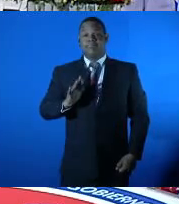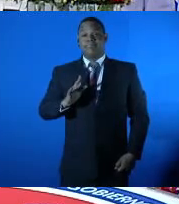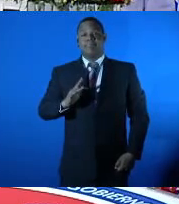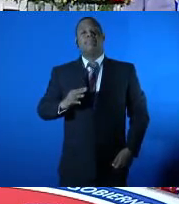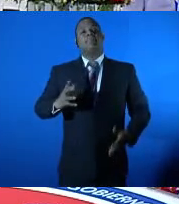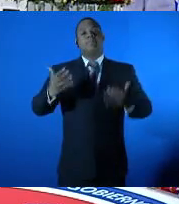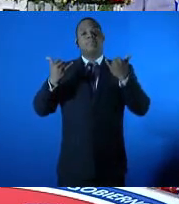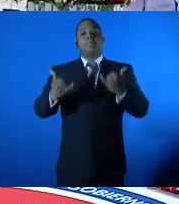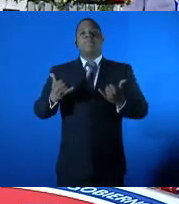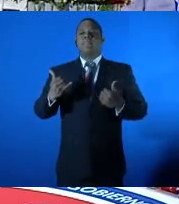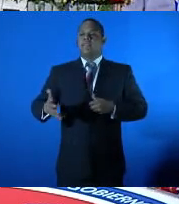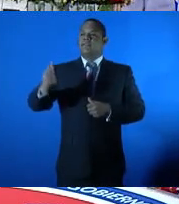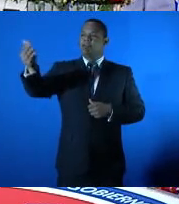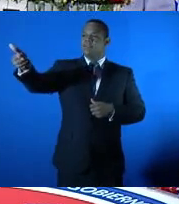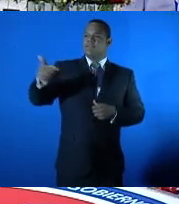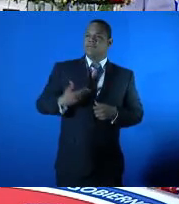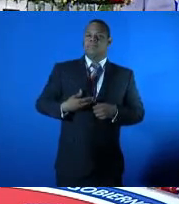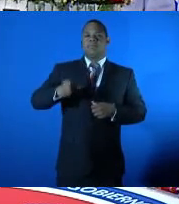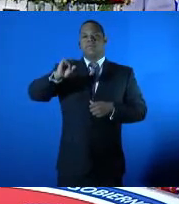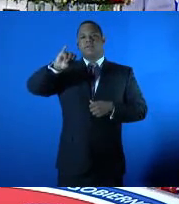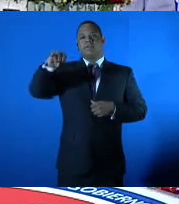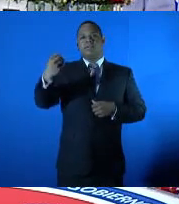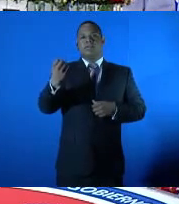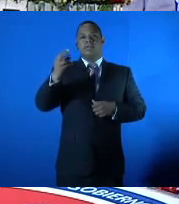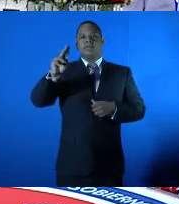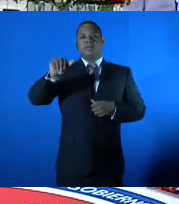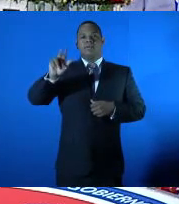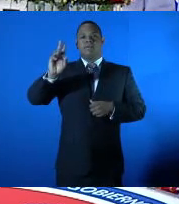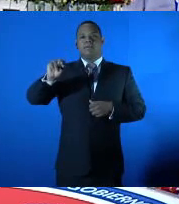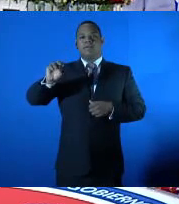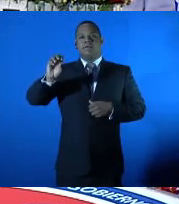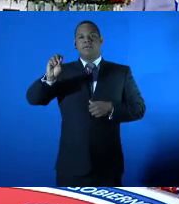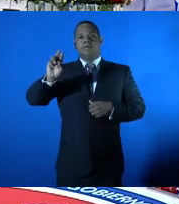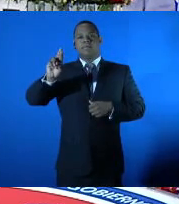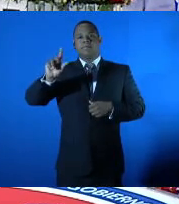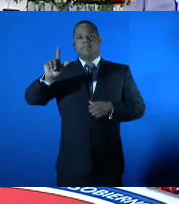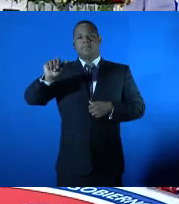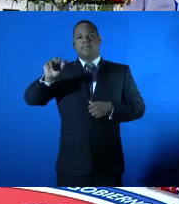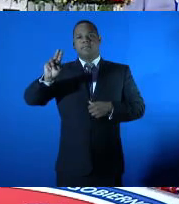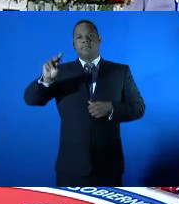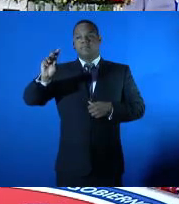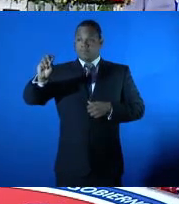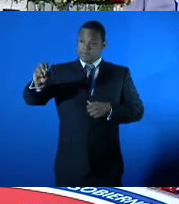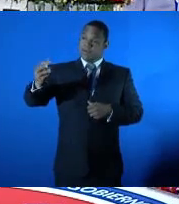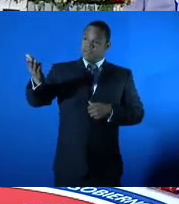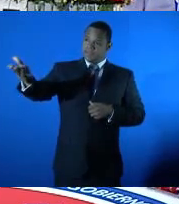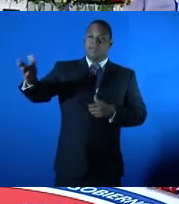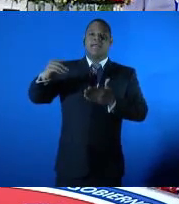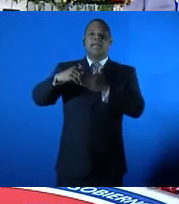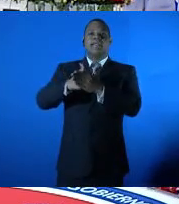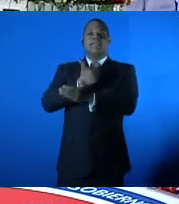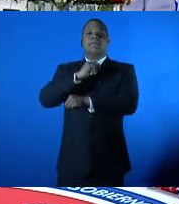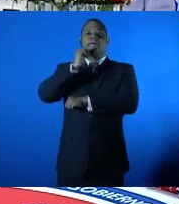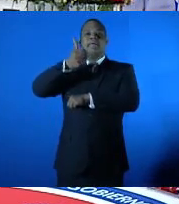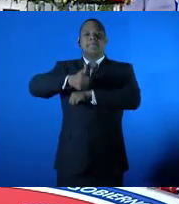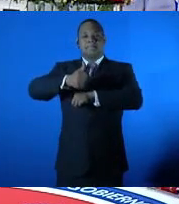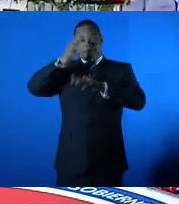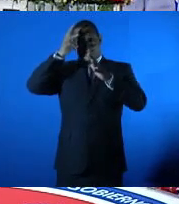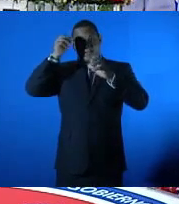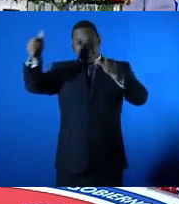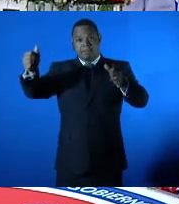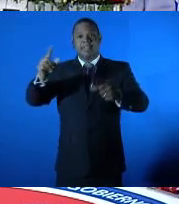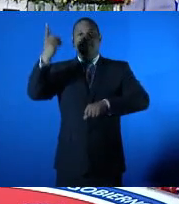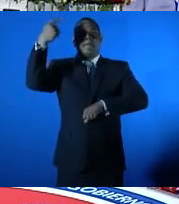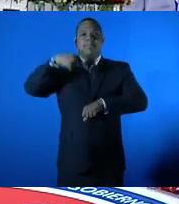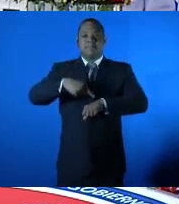la bienvenida al presidente Juan Orlando Hernández y es la primera vez que logro felicitarlo personalmente.